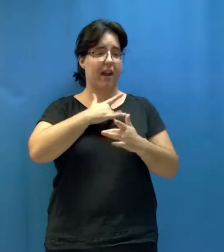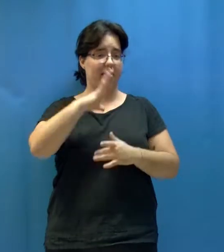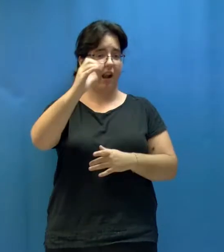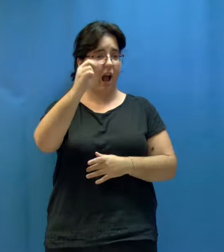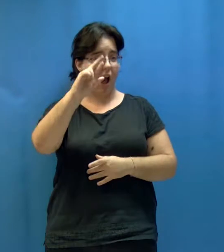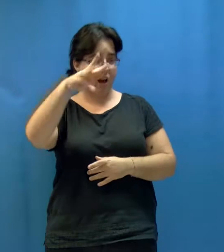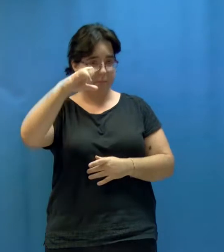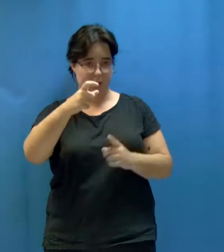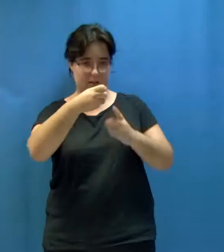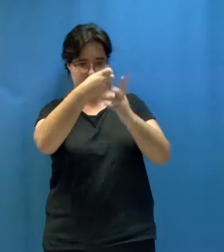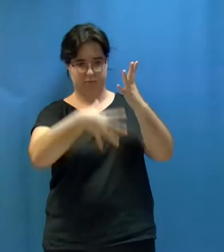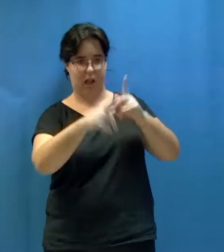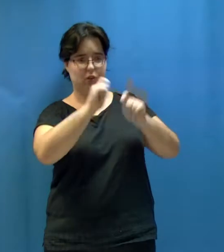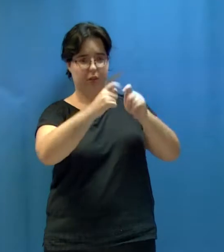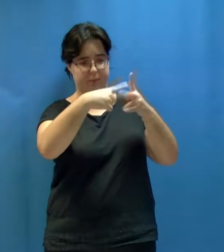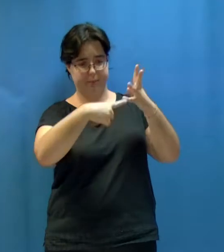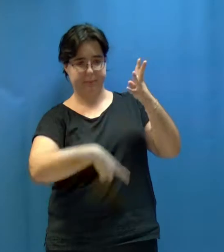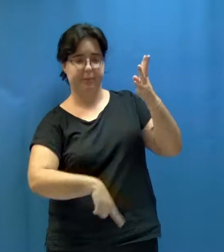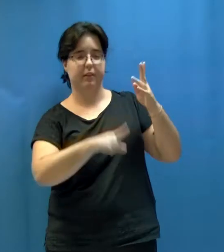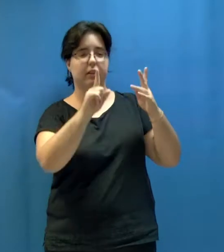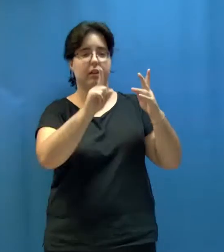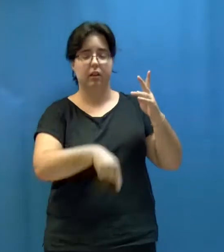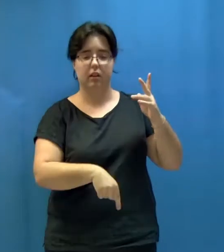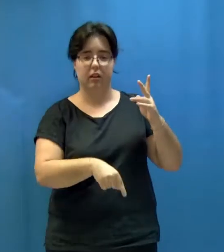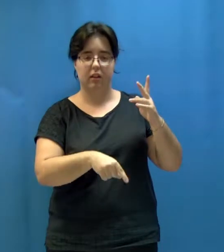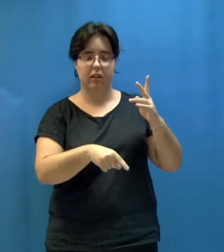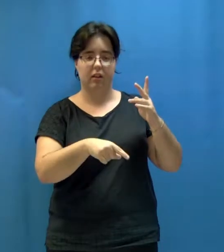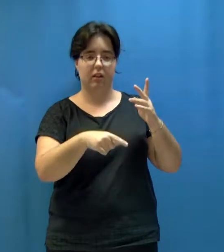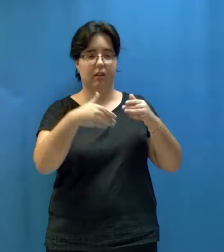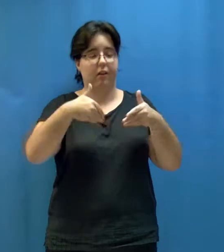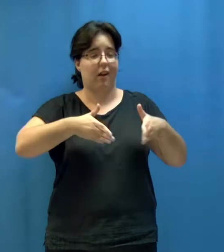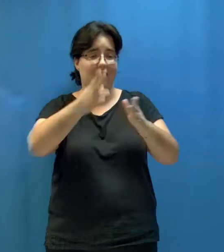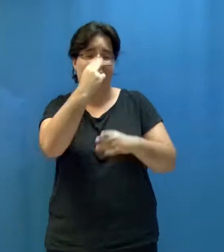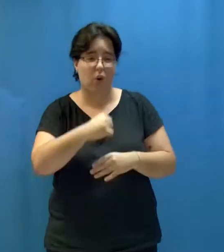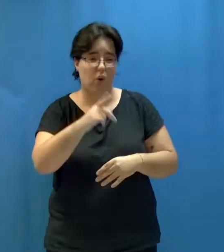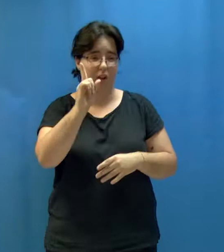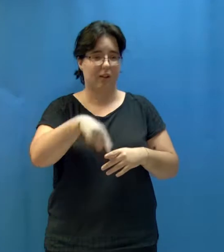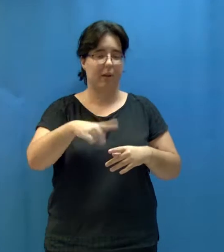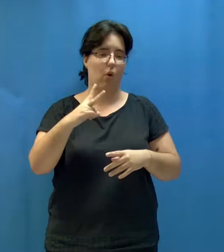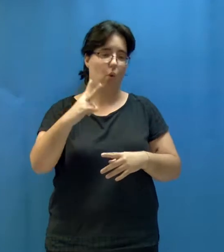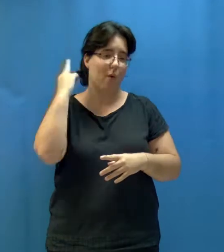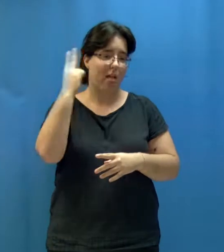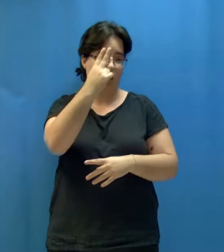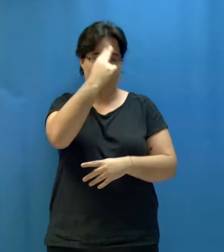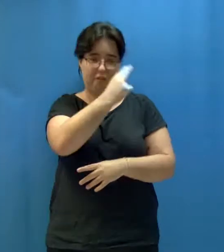Club de Gol Costa de Azahar, Telefónica, San José Obrero, Carretera Alcora, Jubilados y Pensionistas de Enfermería San Juan de